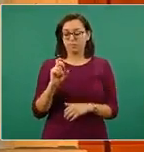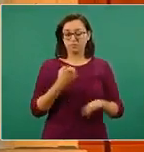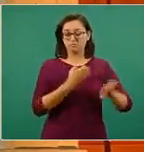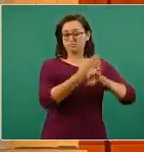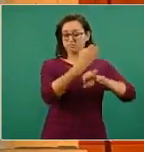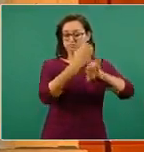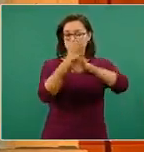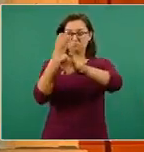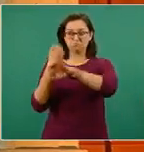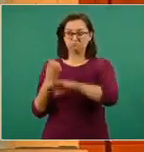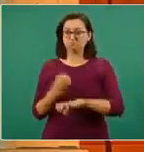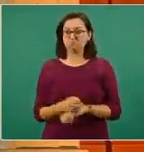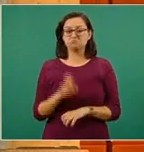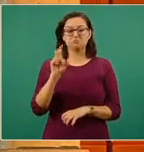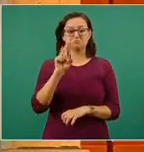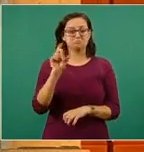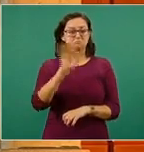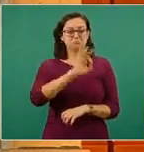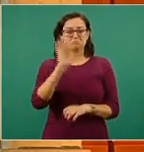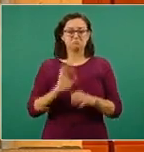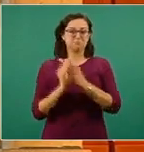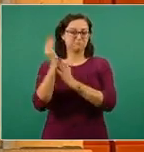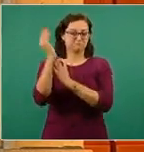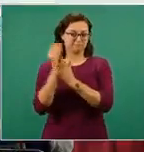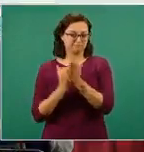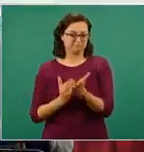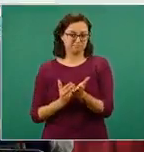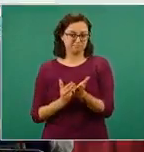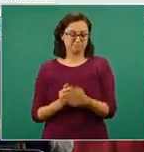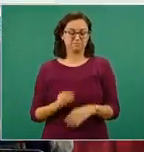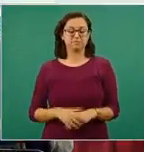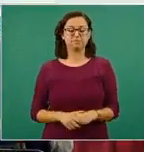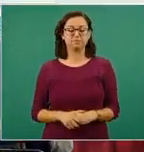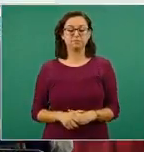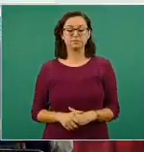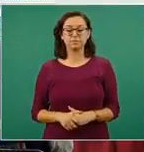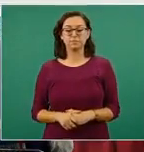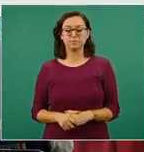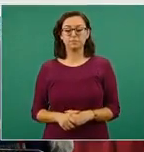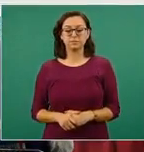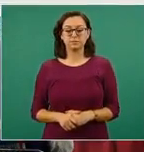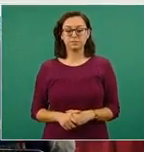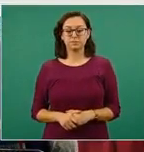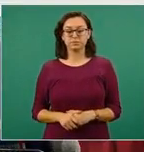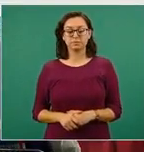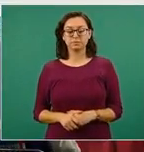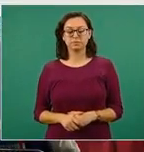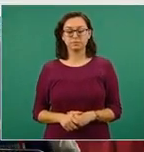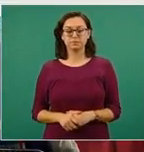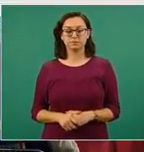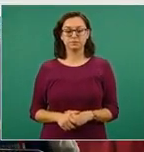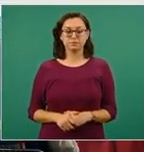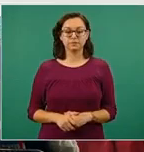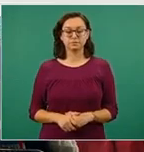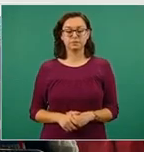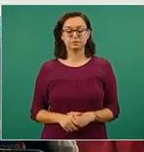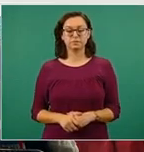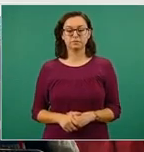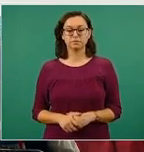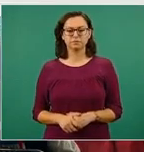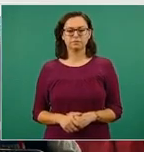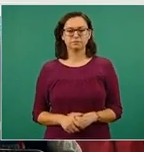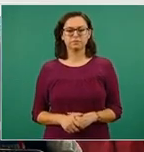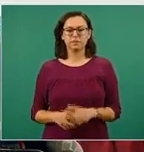30 entidades federativas tienen menos del 30% de su ocupación de camas con ventilador. La Estrategia